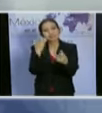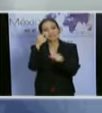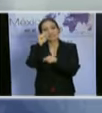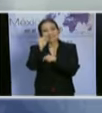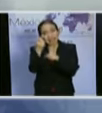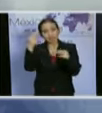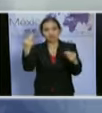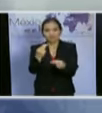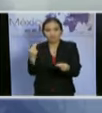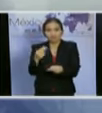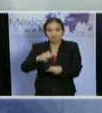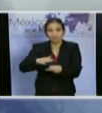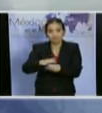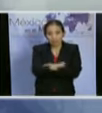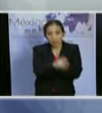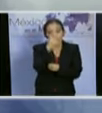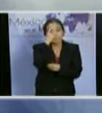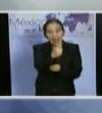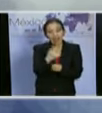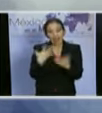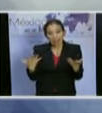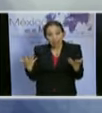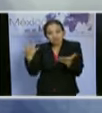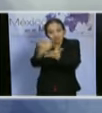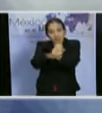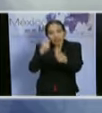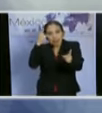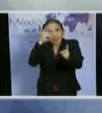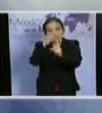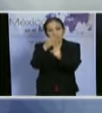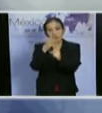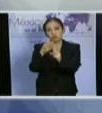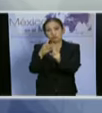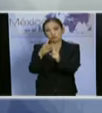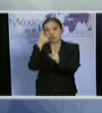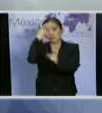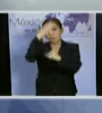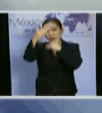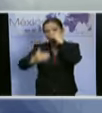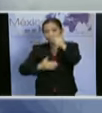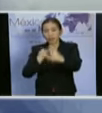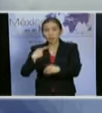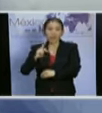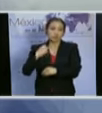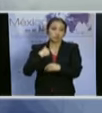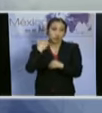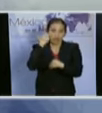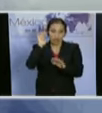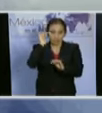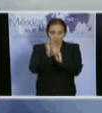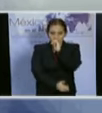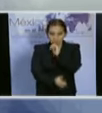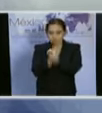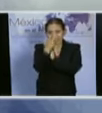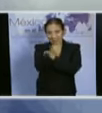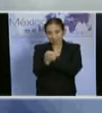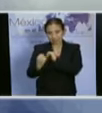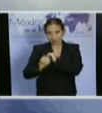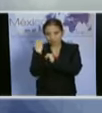absolutamente necesaria para conseguir esos objetivos de desarrollo. Pero me gustaría cerrar